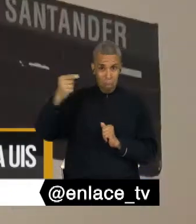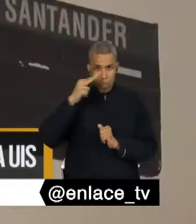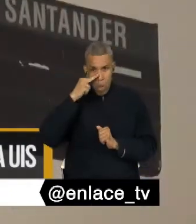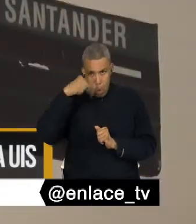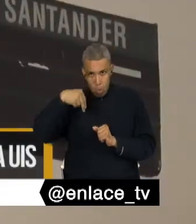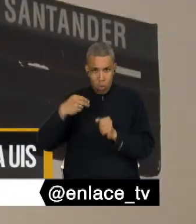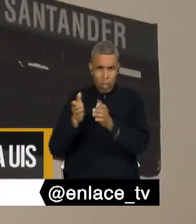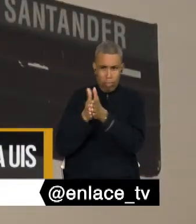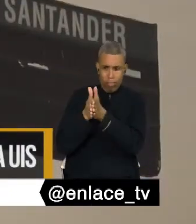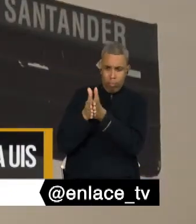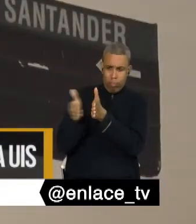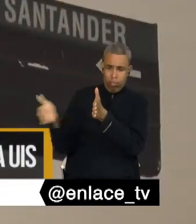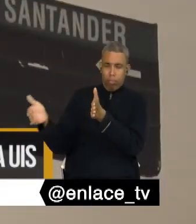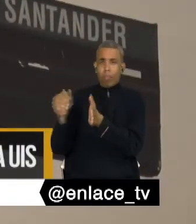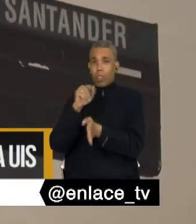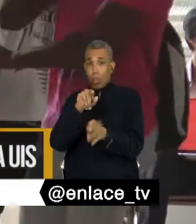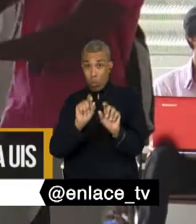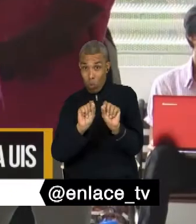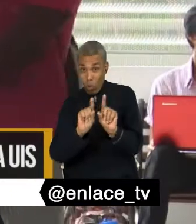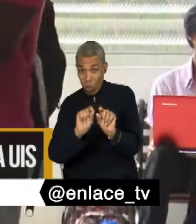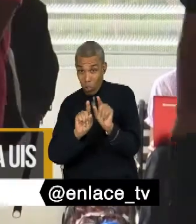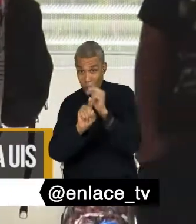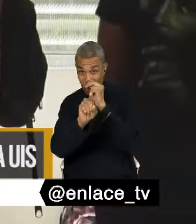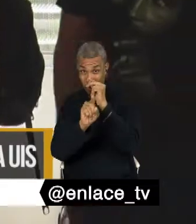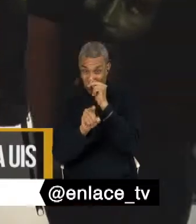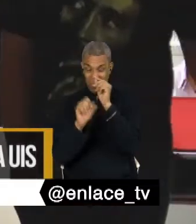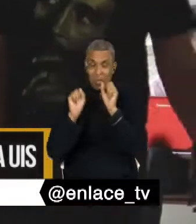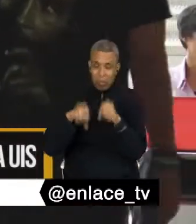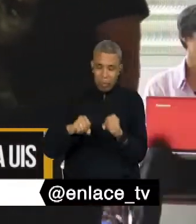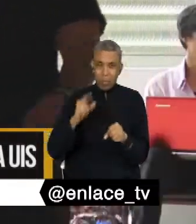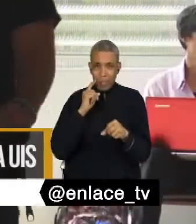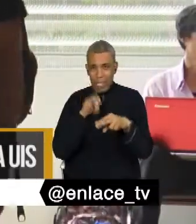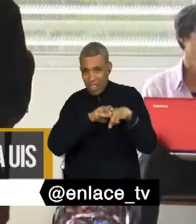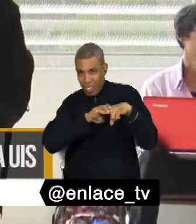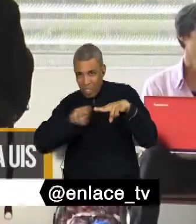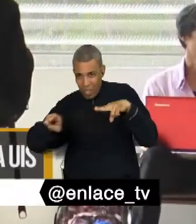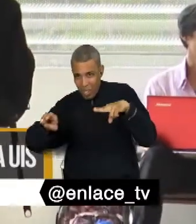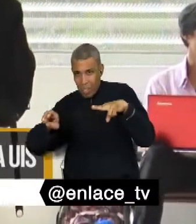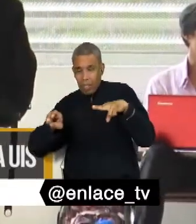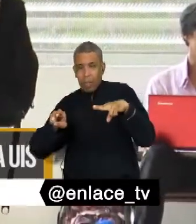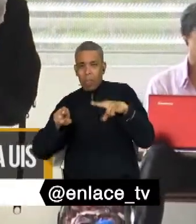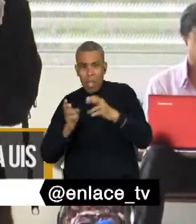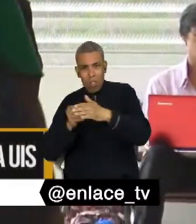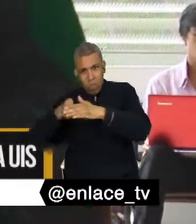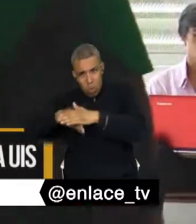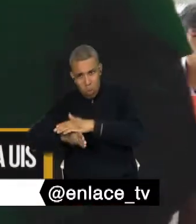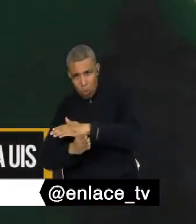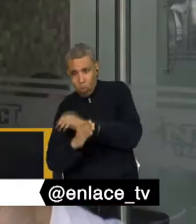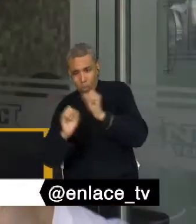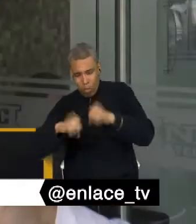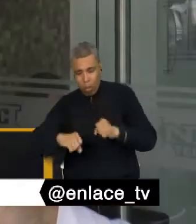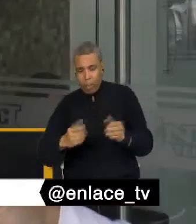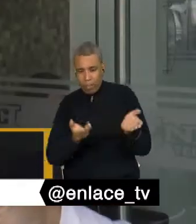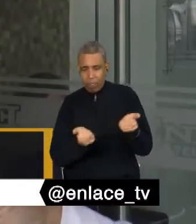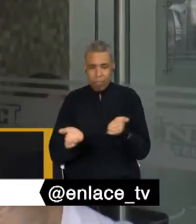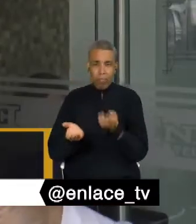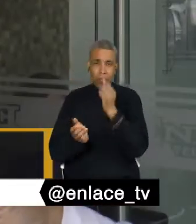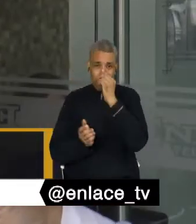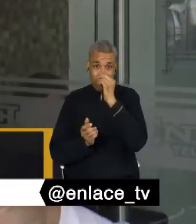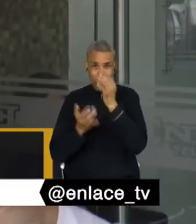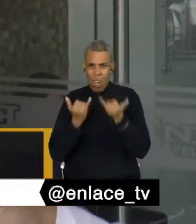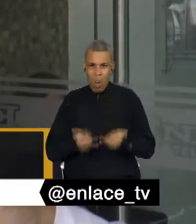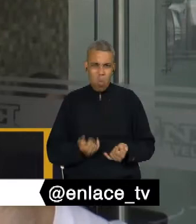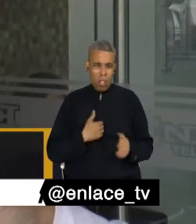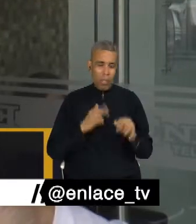nivel introductorio. Con algo adicional que quería comentarle a todos, y es que estamos haciendo la investigación o la sistematización para comprobar